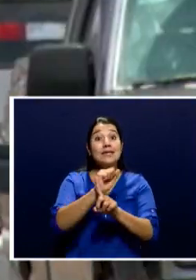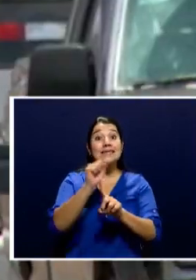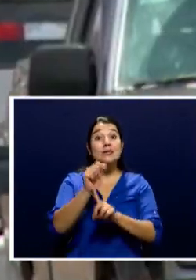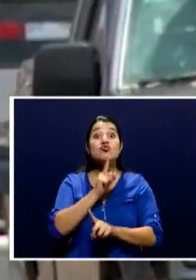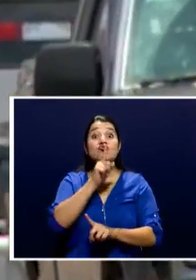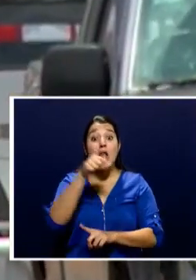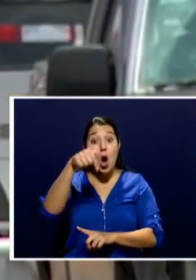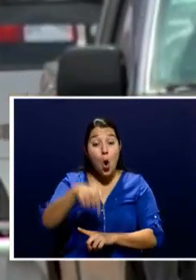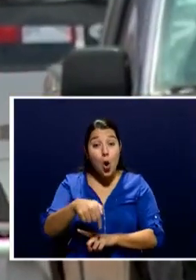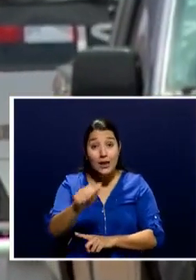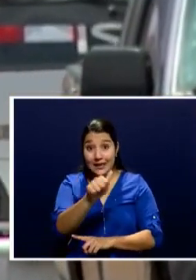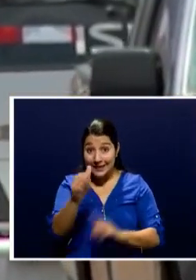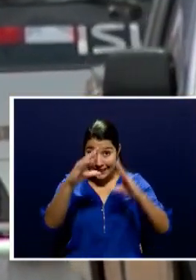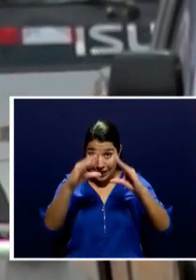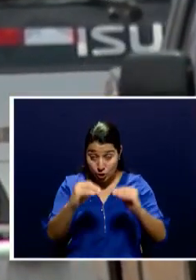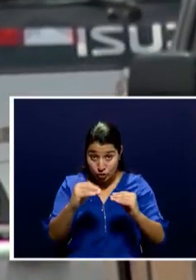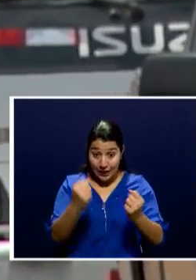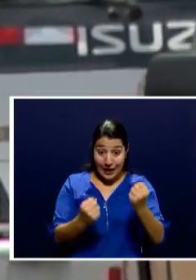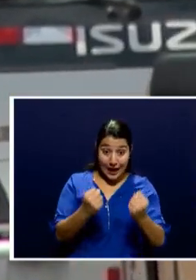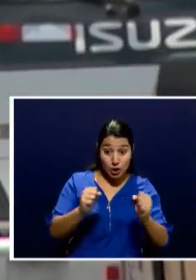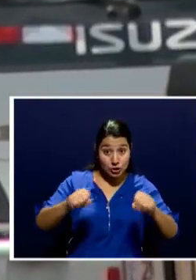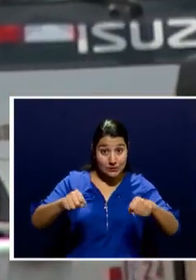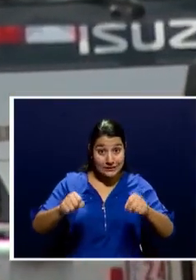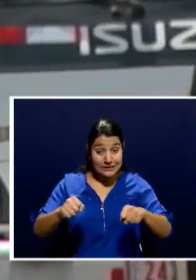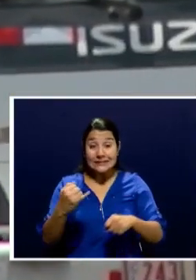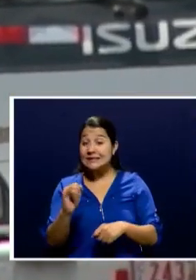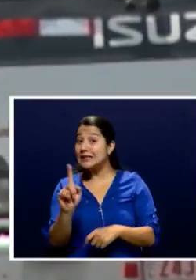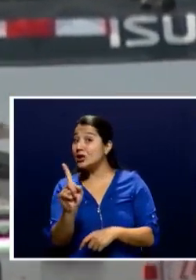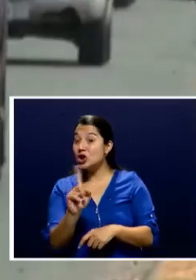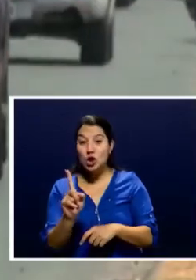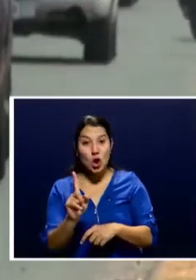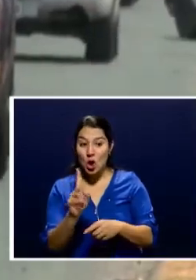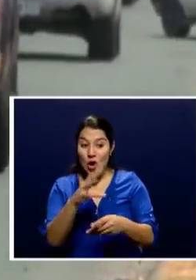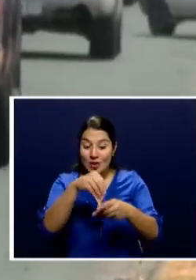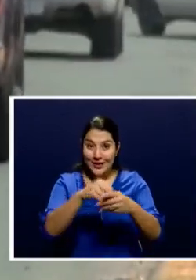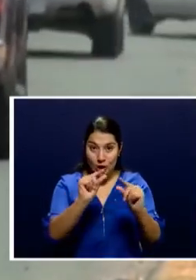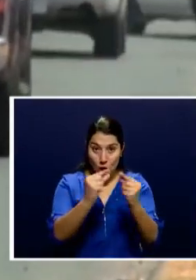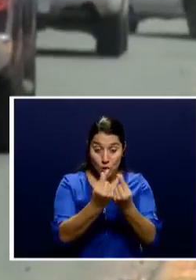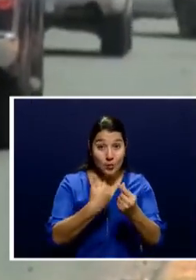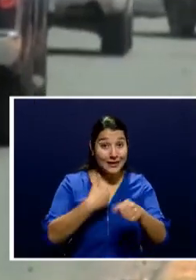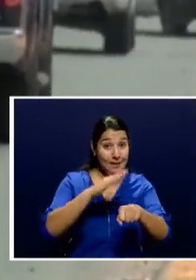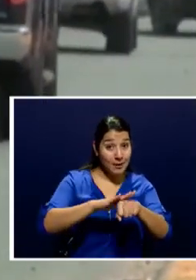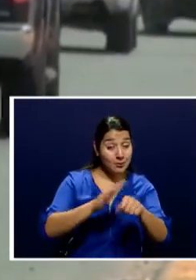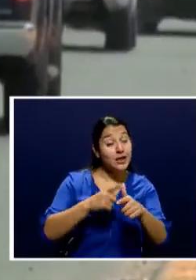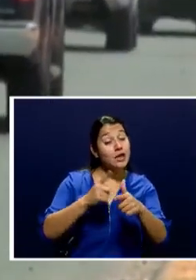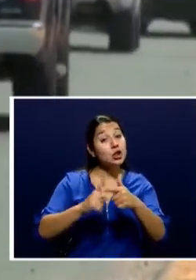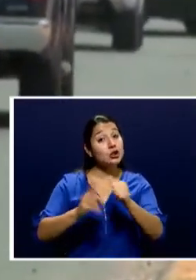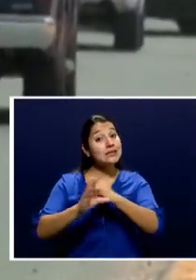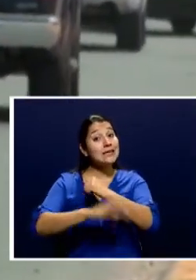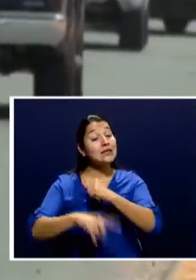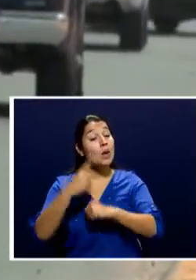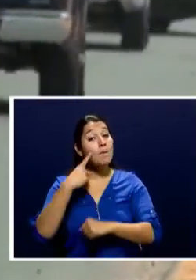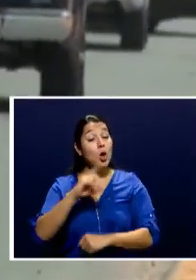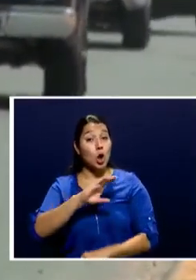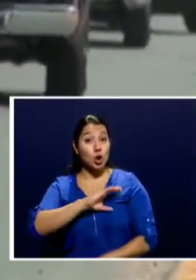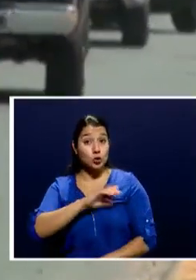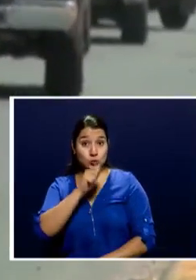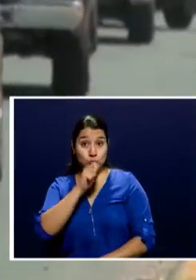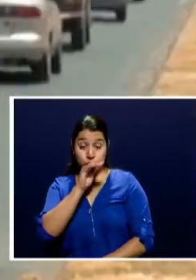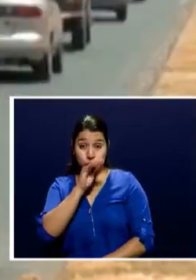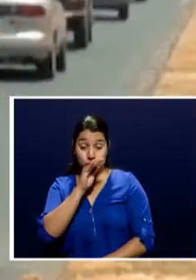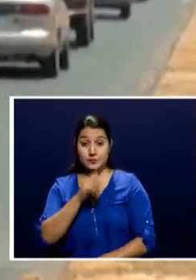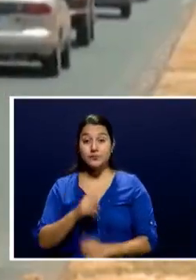de la noche los automotores que no tengan los lineamientos de excepción serán sancionados por los oficiales de tránsito. Pero, ¿cuáles